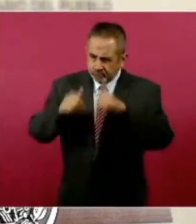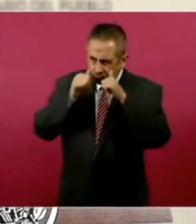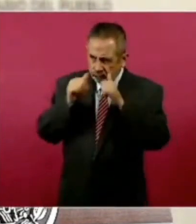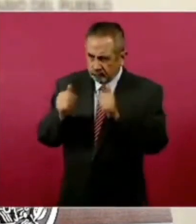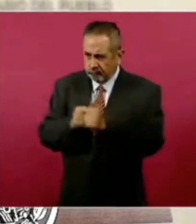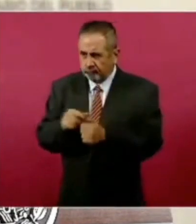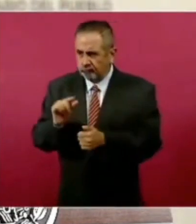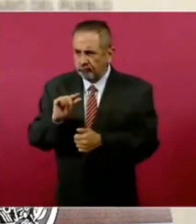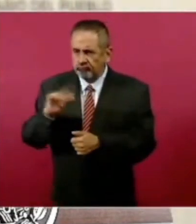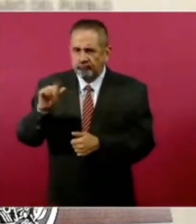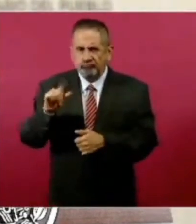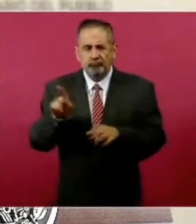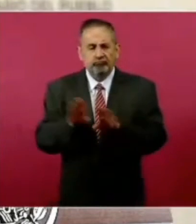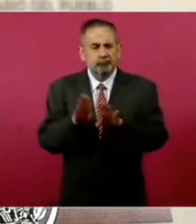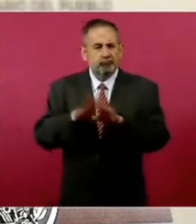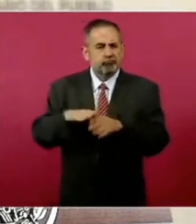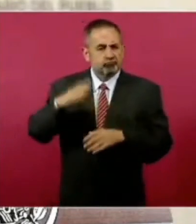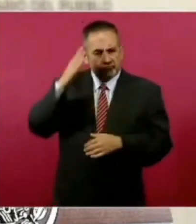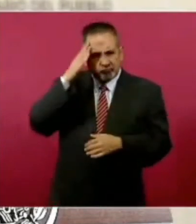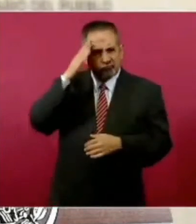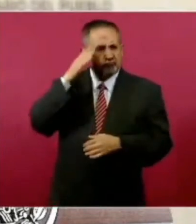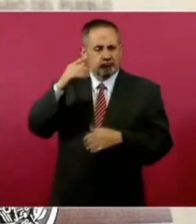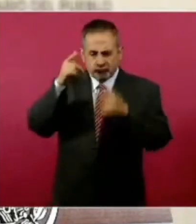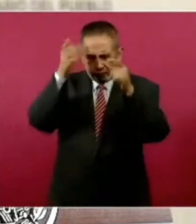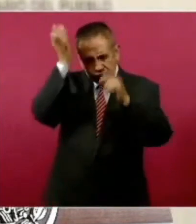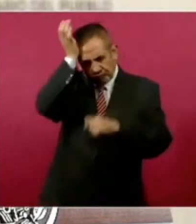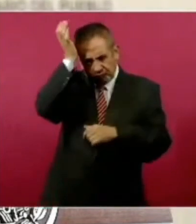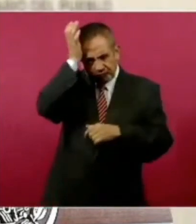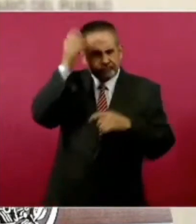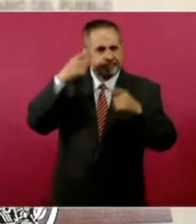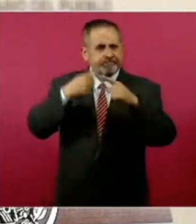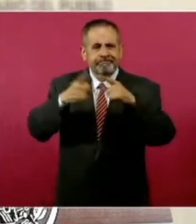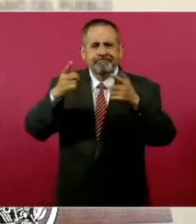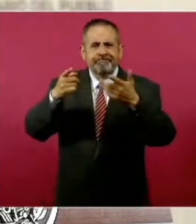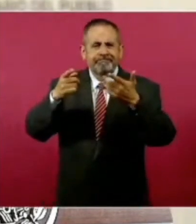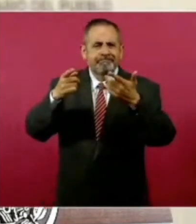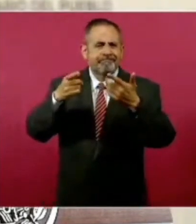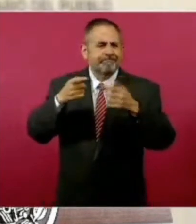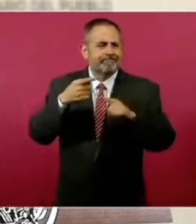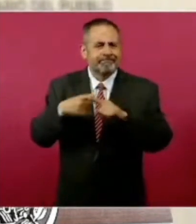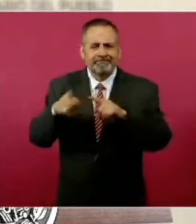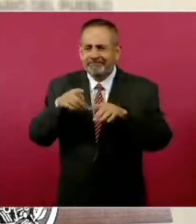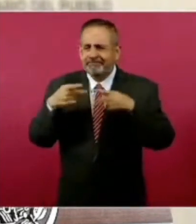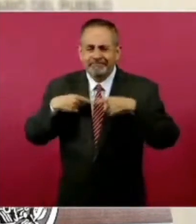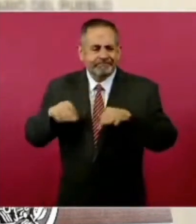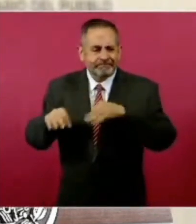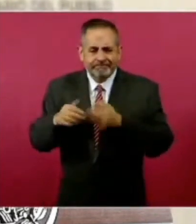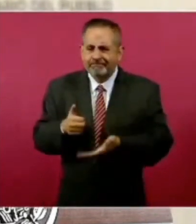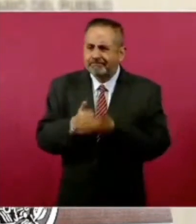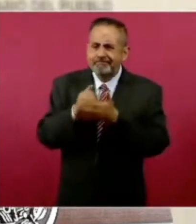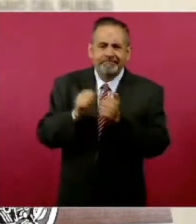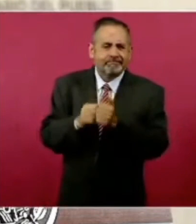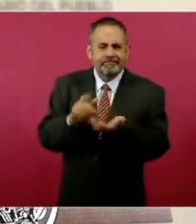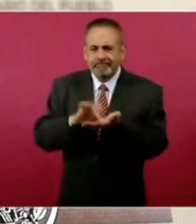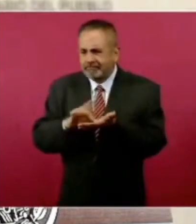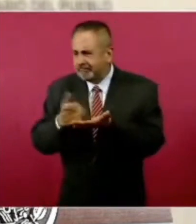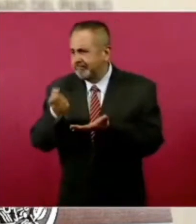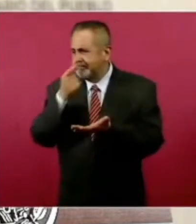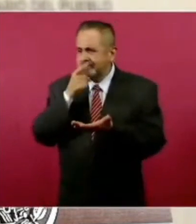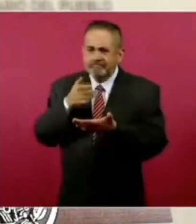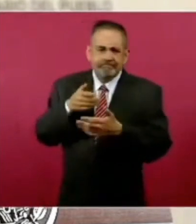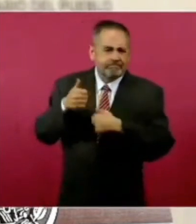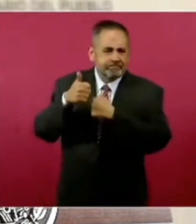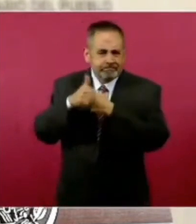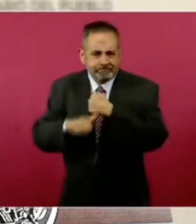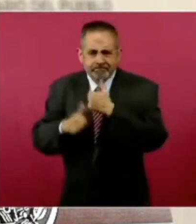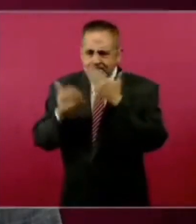con médicos generales enfermeras especialistas trabajadores de la salud medicamentos estudios intervenciones